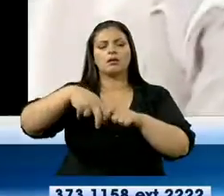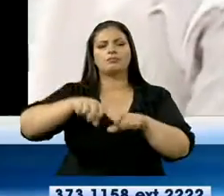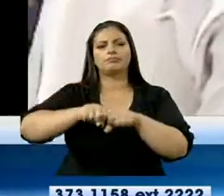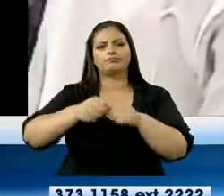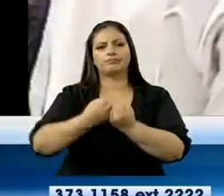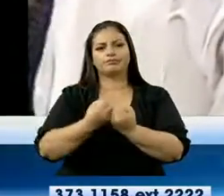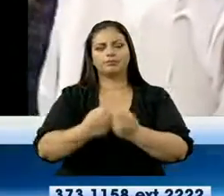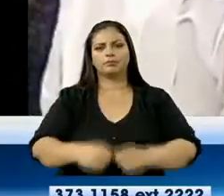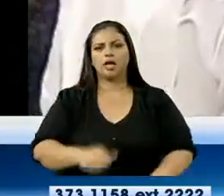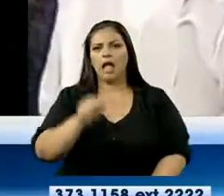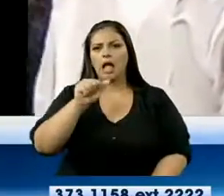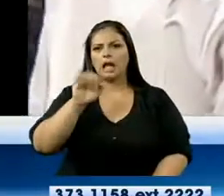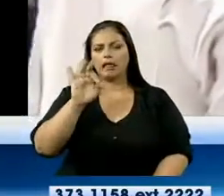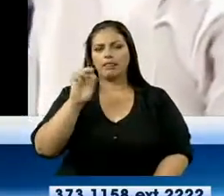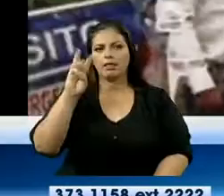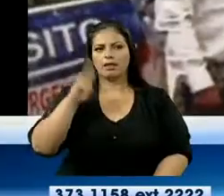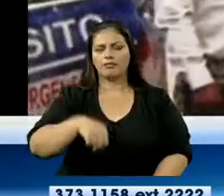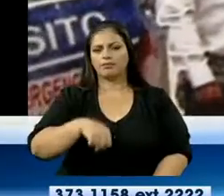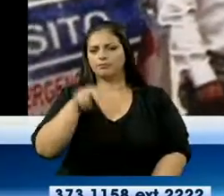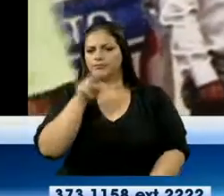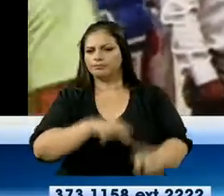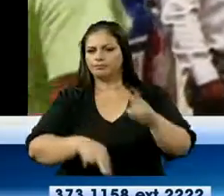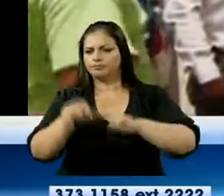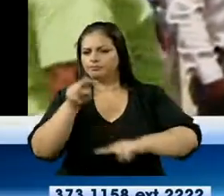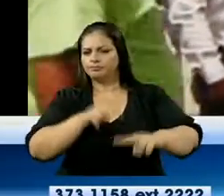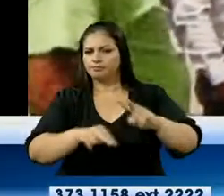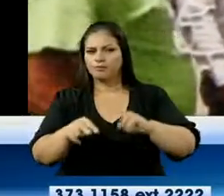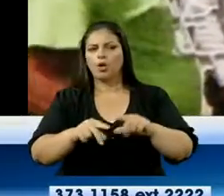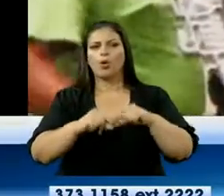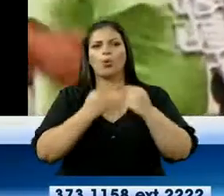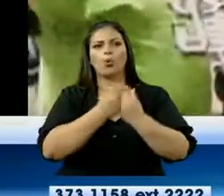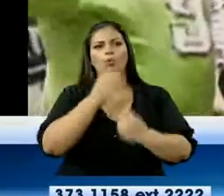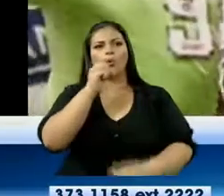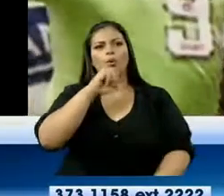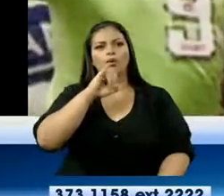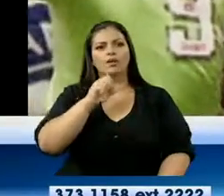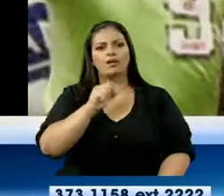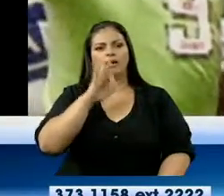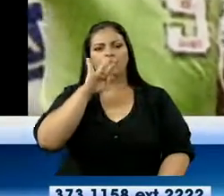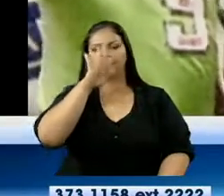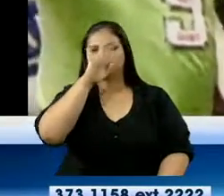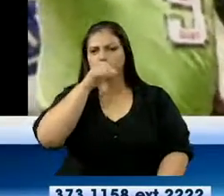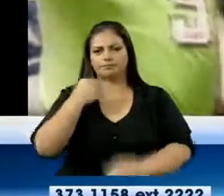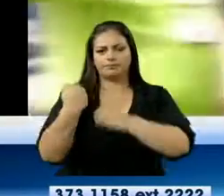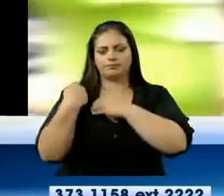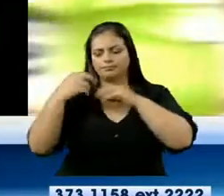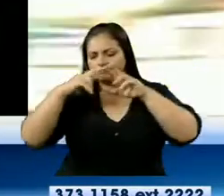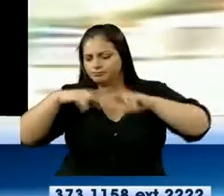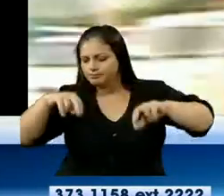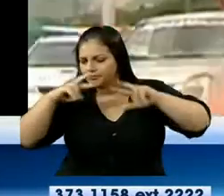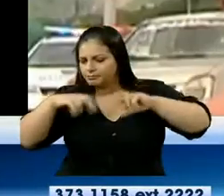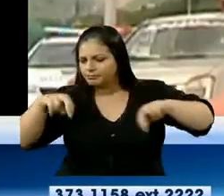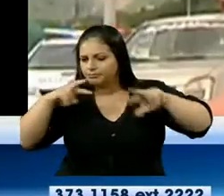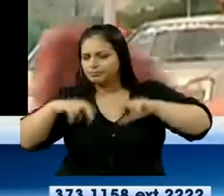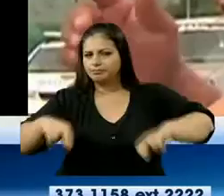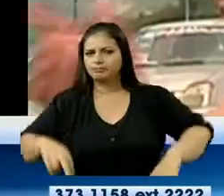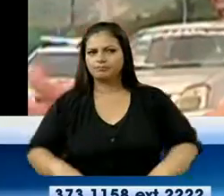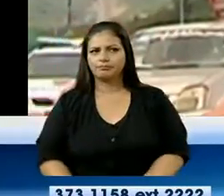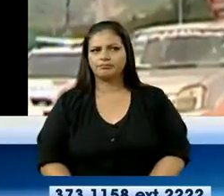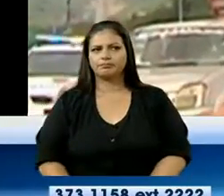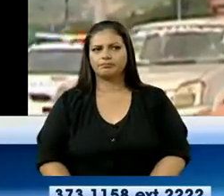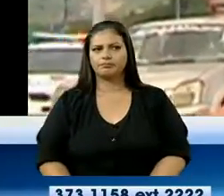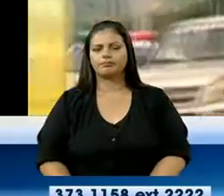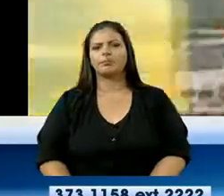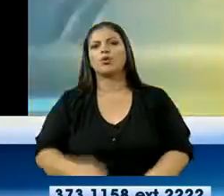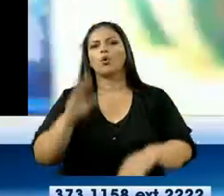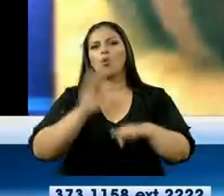Agentes de la ATM tomaron procedimiento y peritos de la OIAT investigan las causas del accidente de tránsito. La camioneta no guardó la